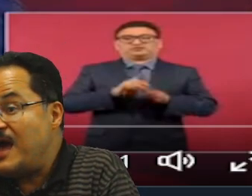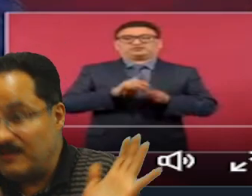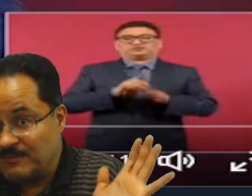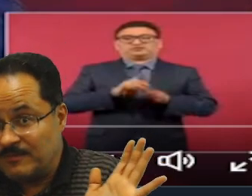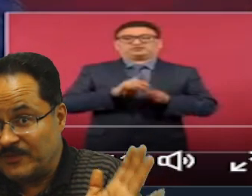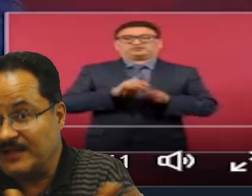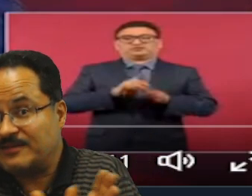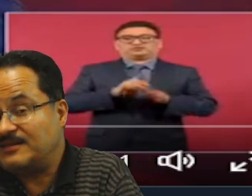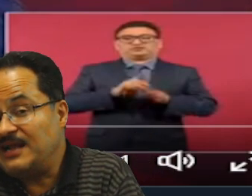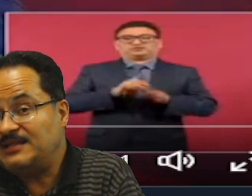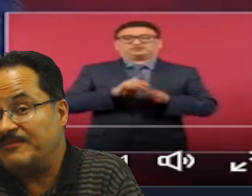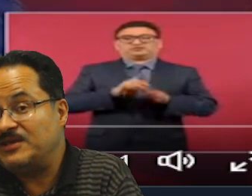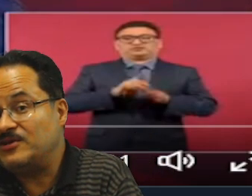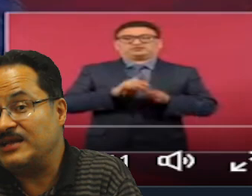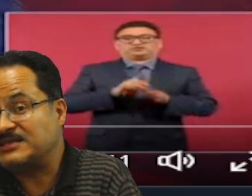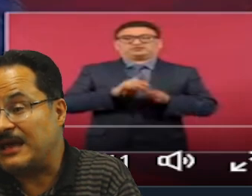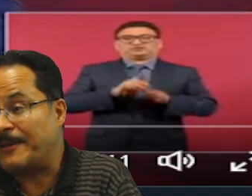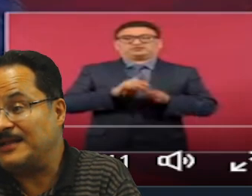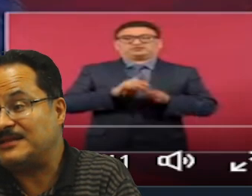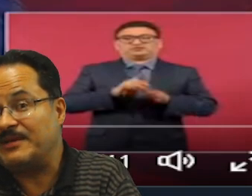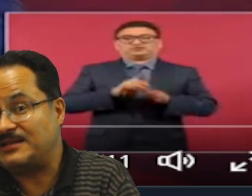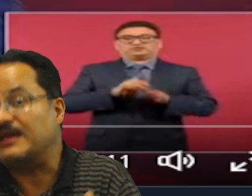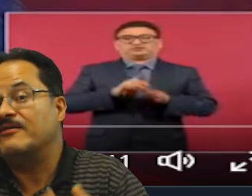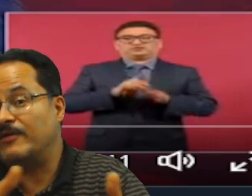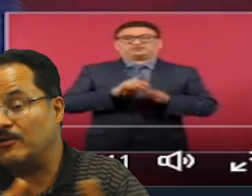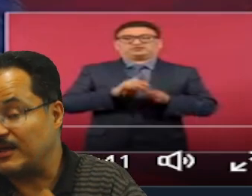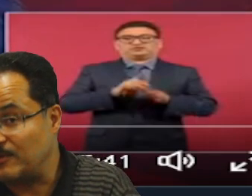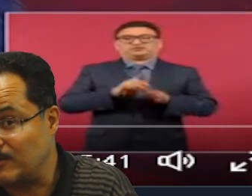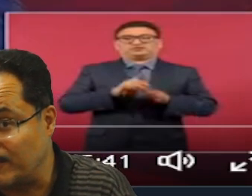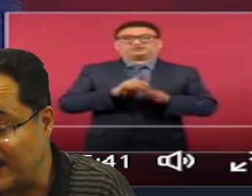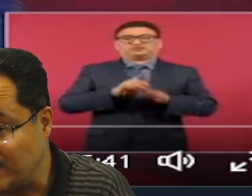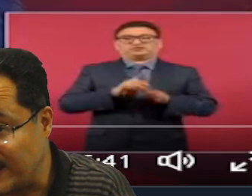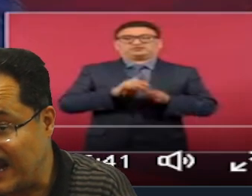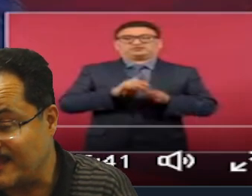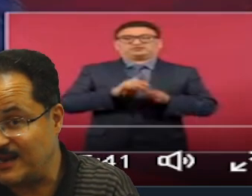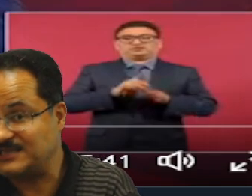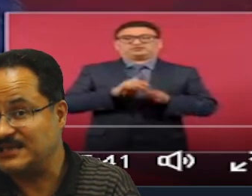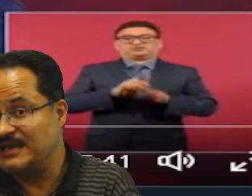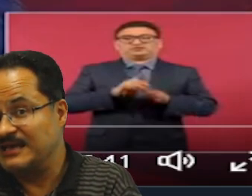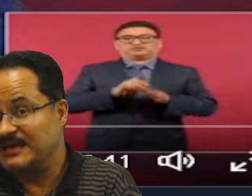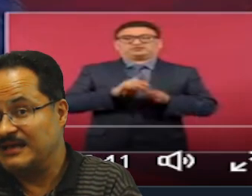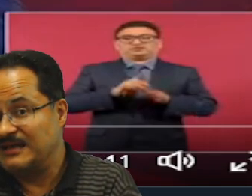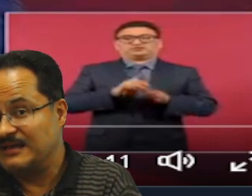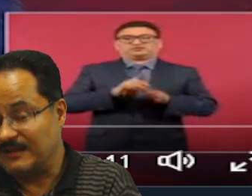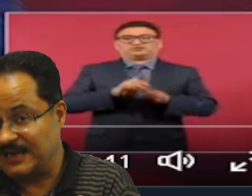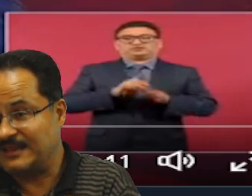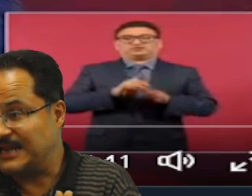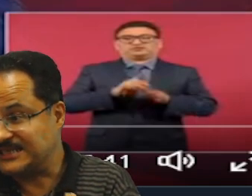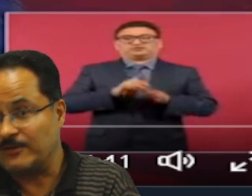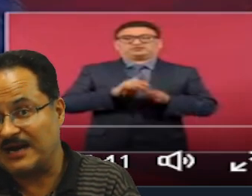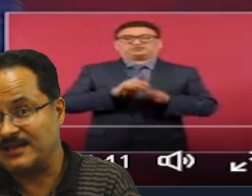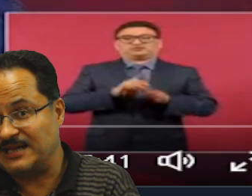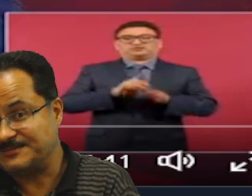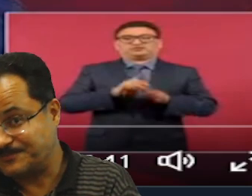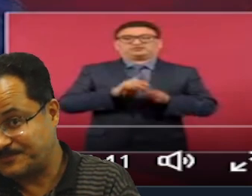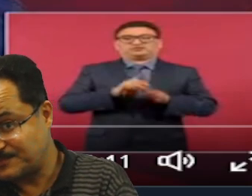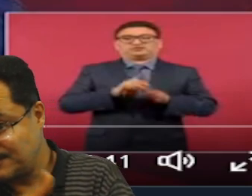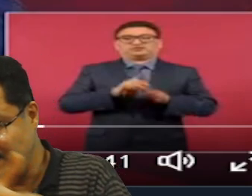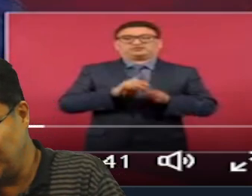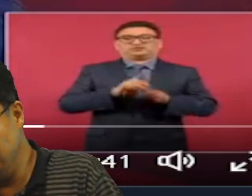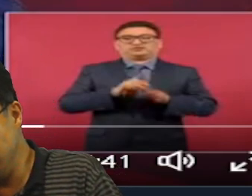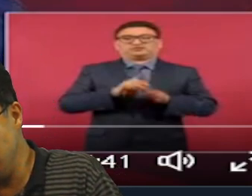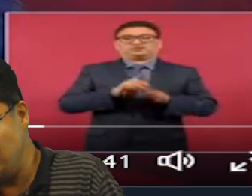30 entre 30 millones que Aparentemente fue lo que dio el gobierno de Cárdenas de Lázaro Cárdenas